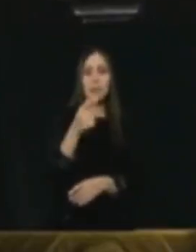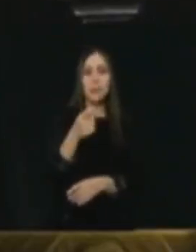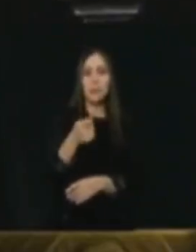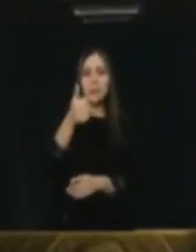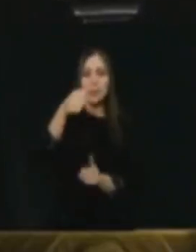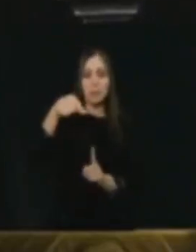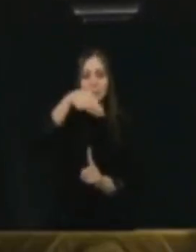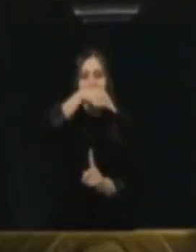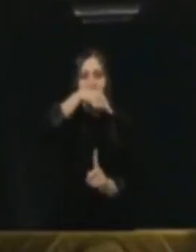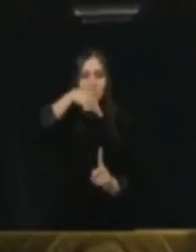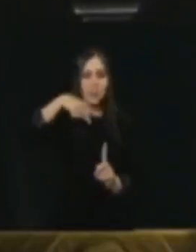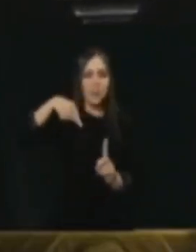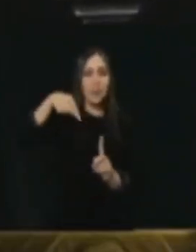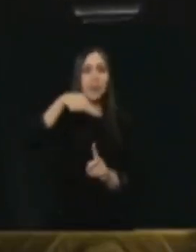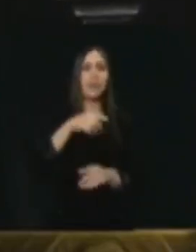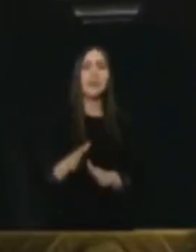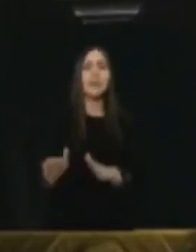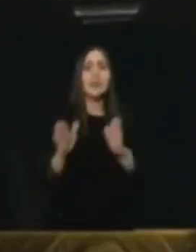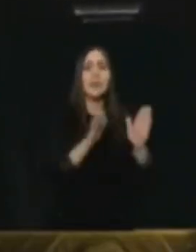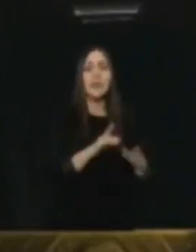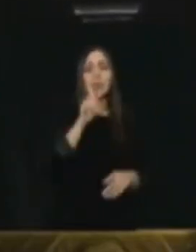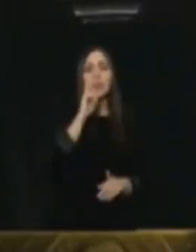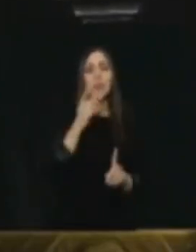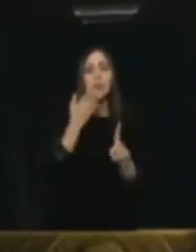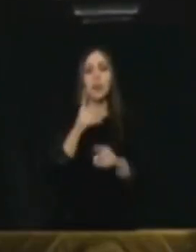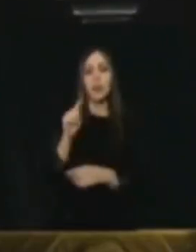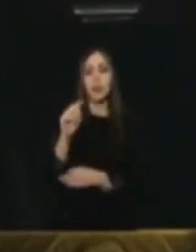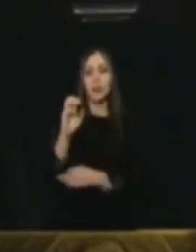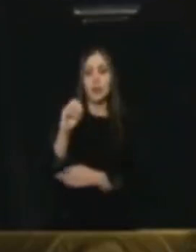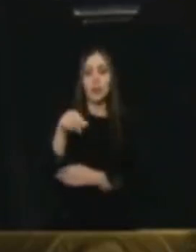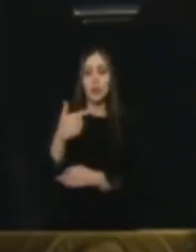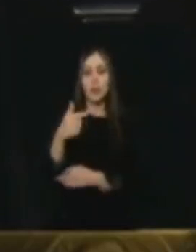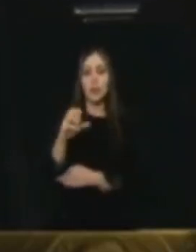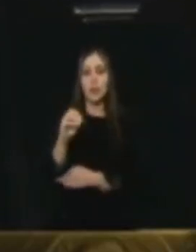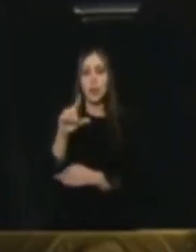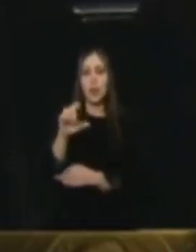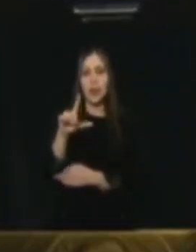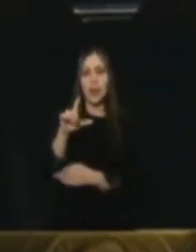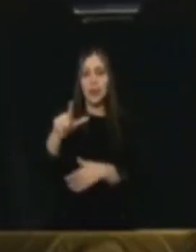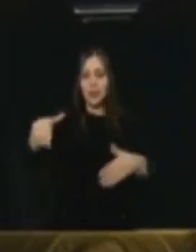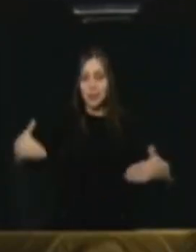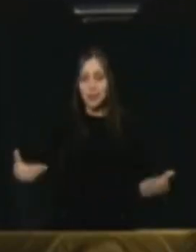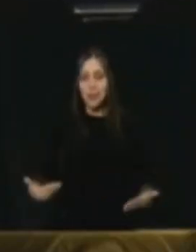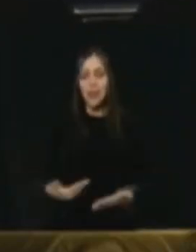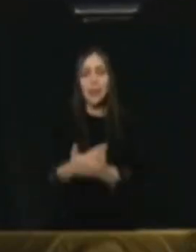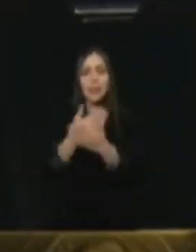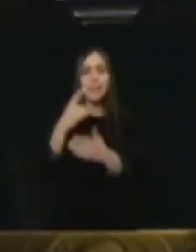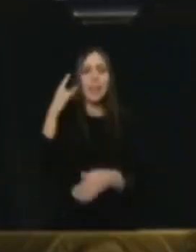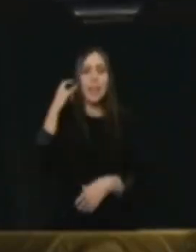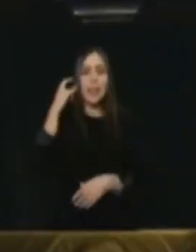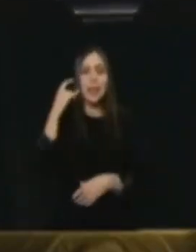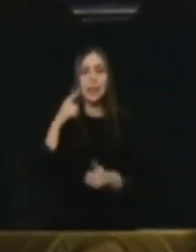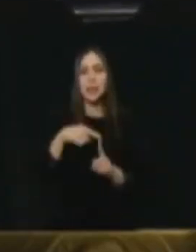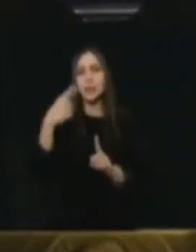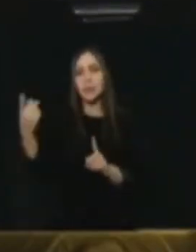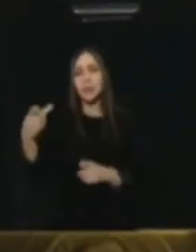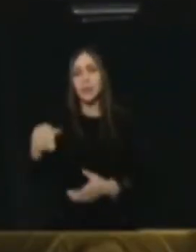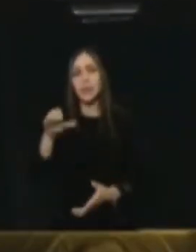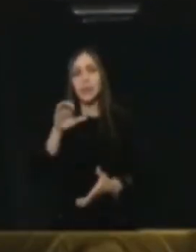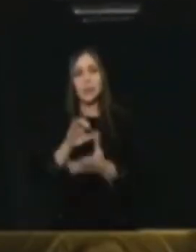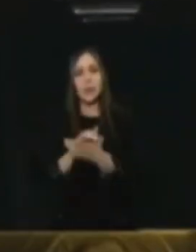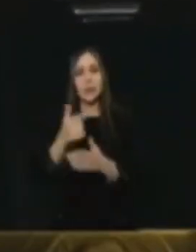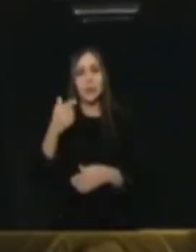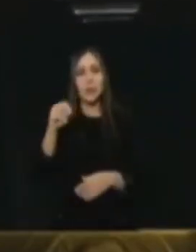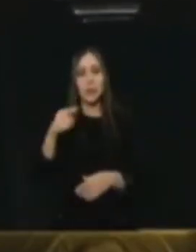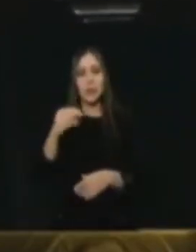perímetro. A Tongolele, nacida en Spokane, California, y a su marido bongoncero,